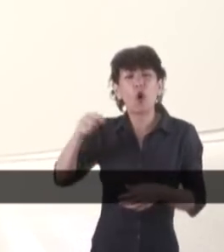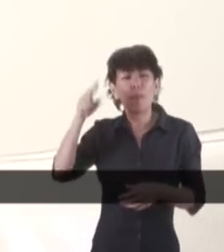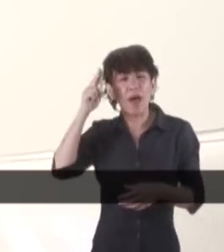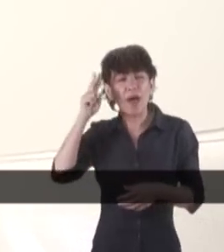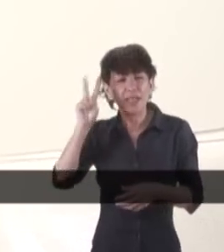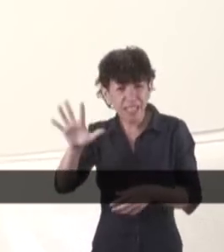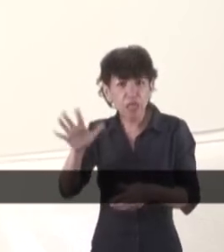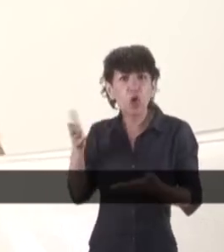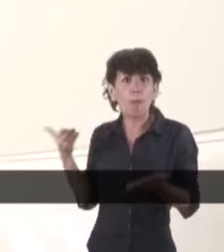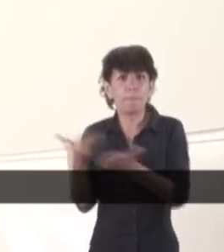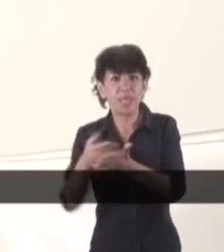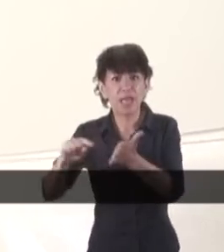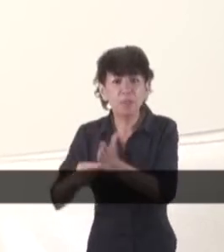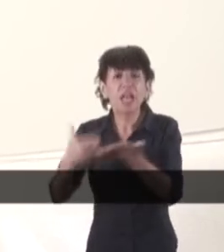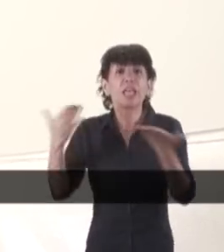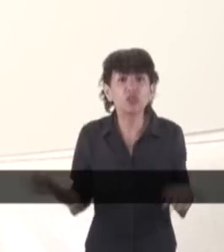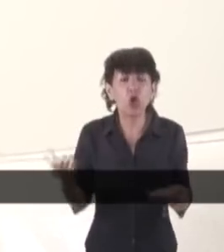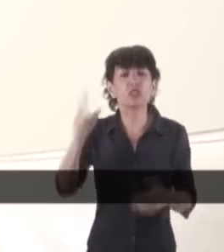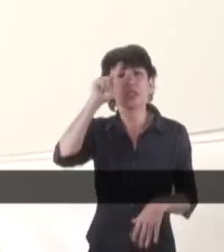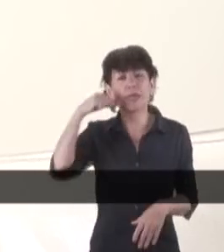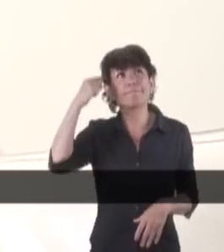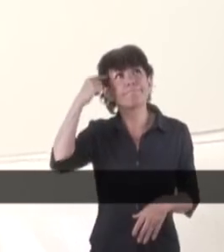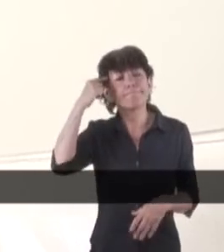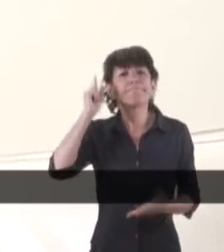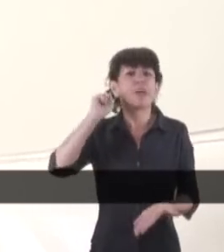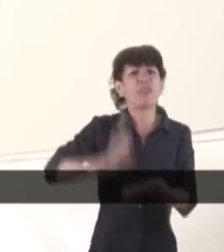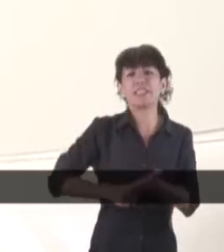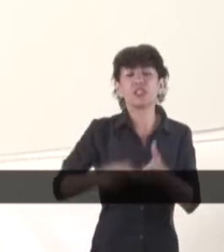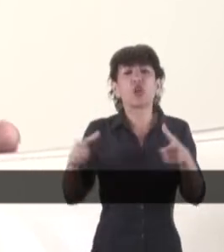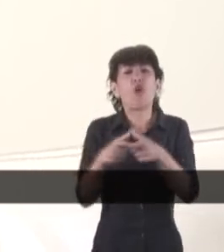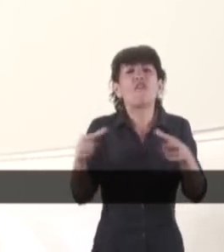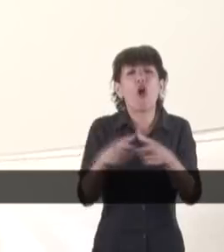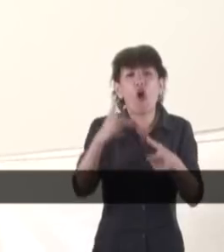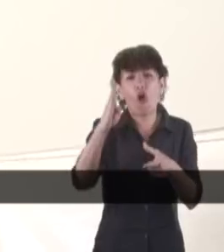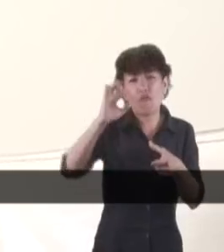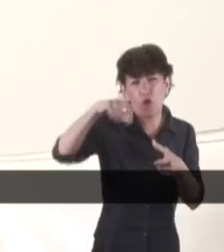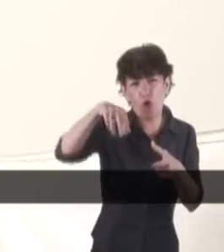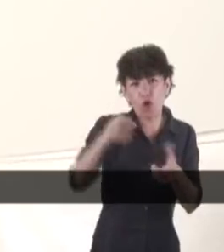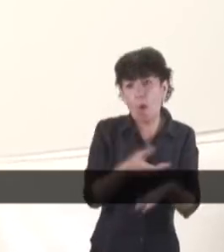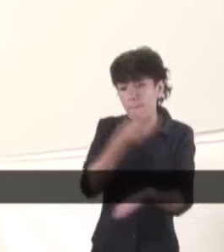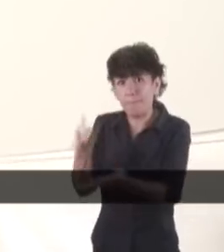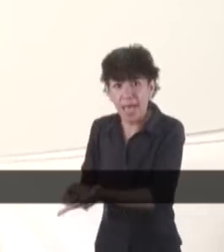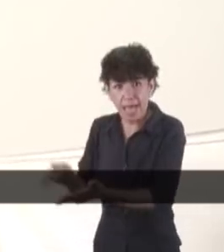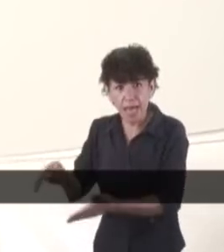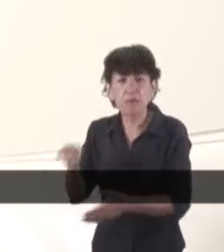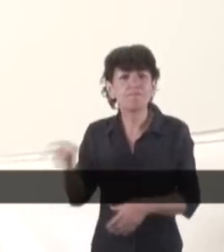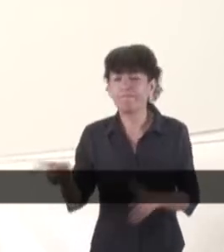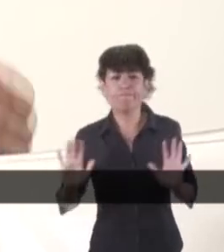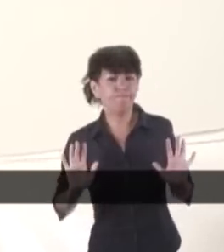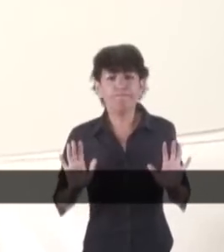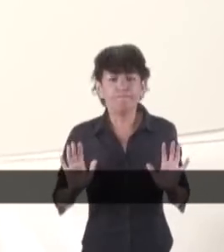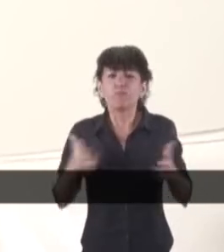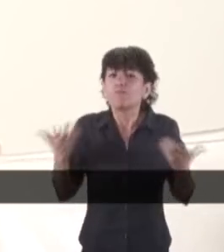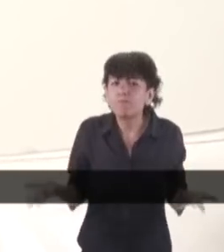tomado la decisión de abonar con bonos. Esto trajo un malestar por parte del gobierno porteño, pero la pregunta es, ¿esto afecta